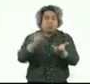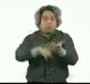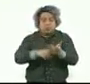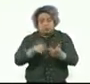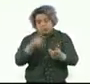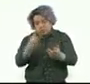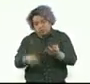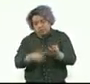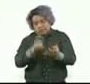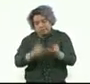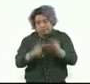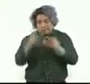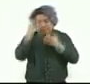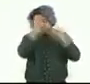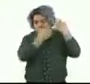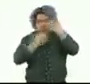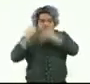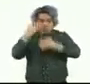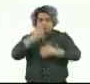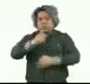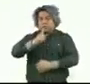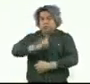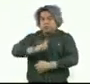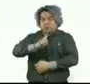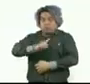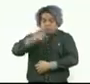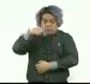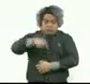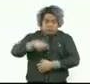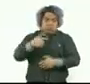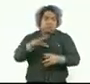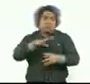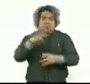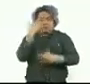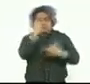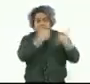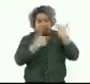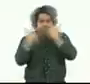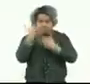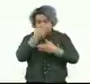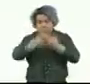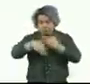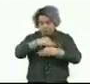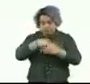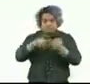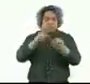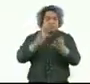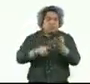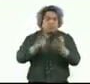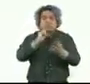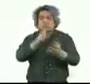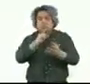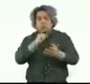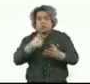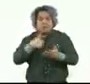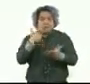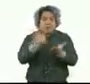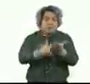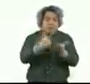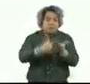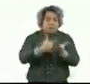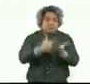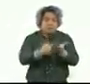estudios de orina. También se hace el estudio de colesterol